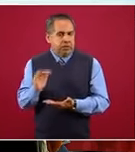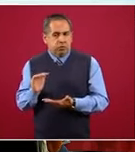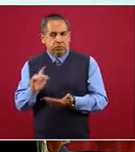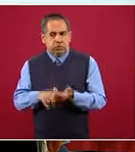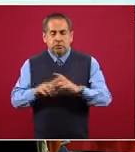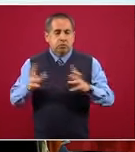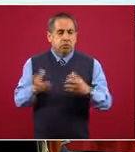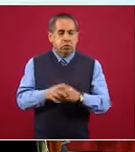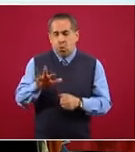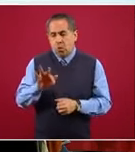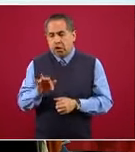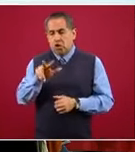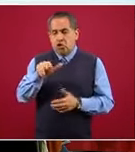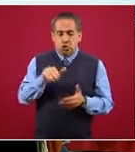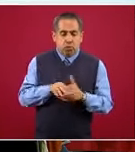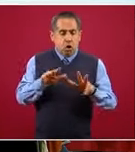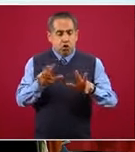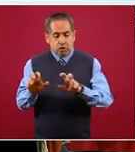son